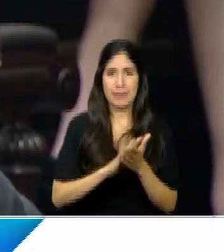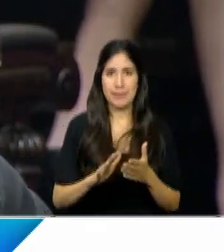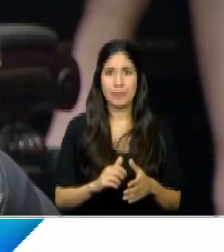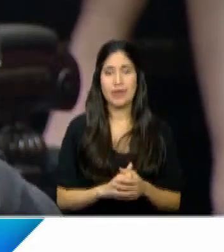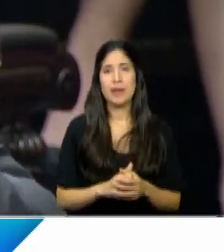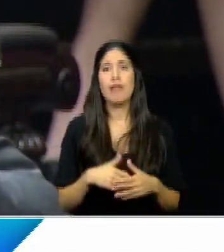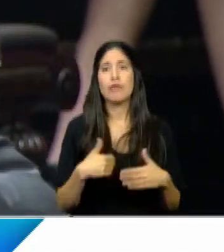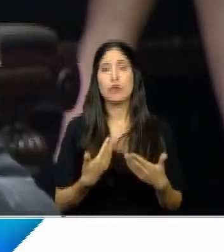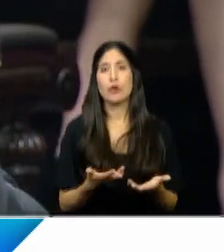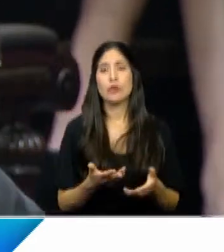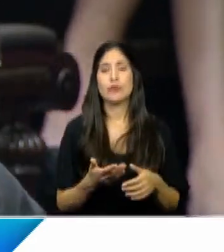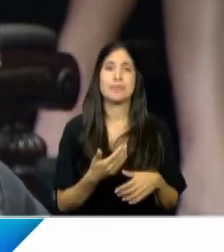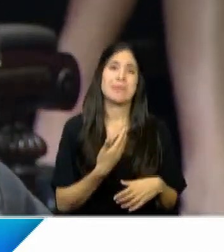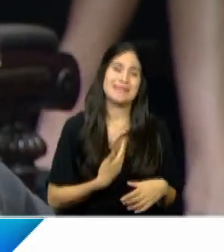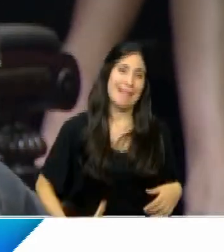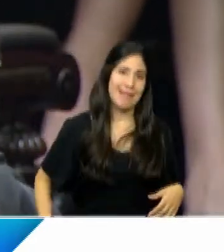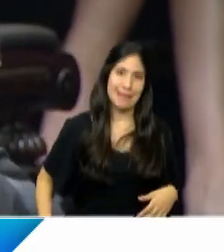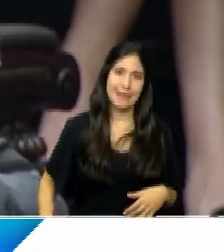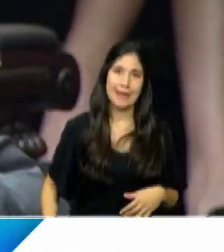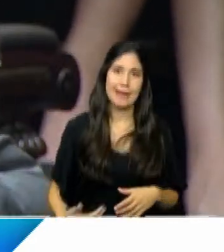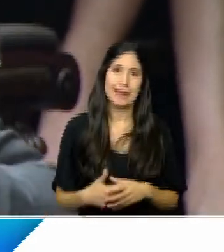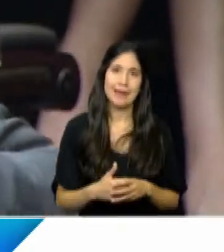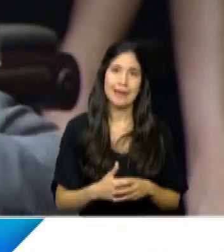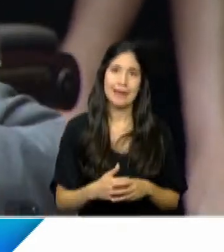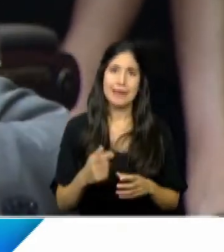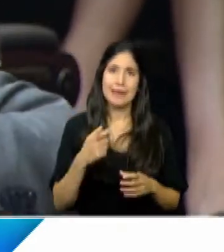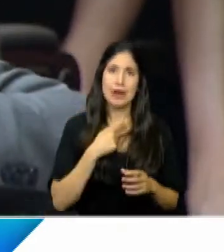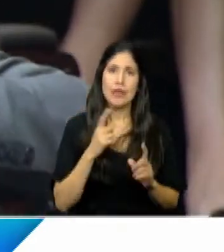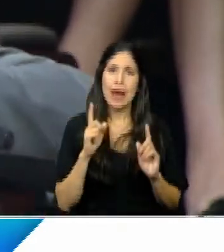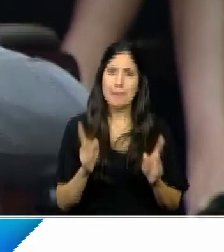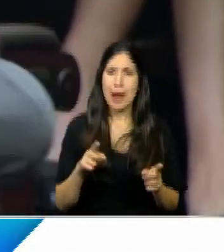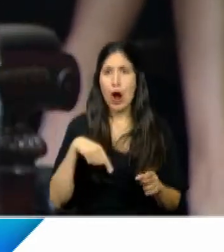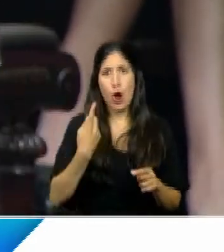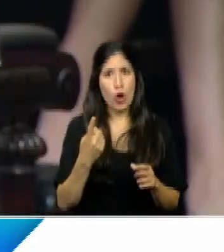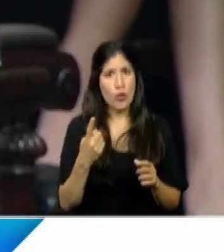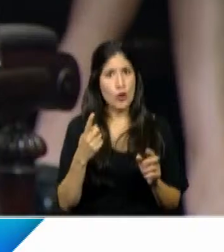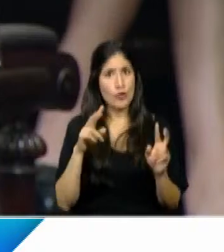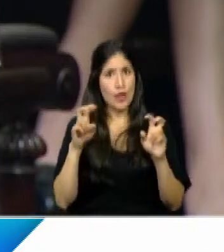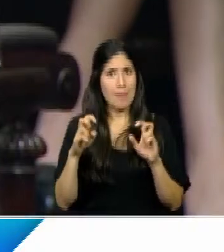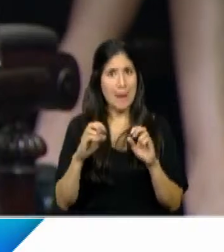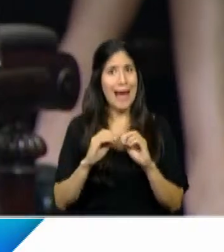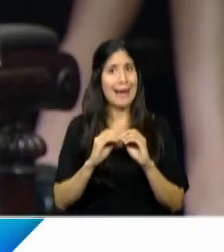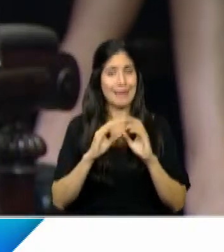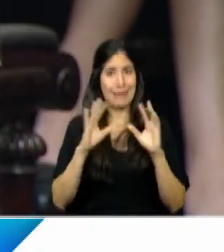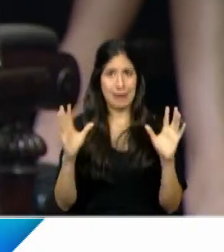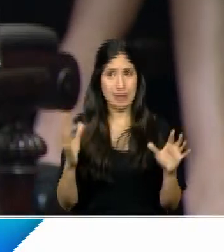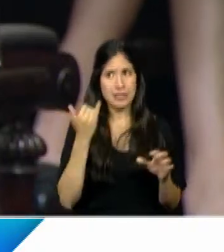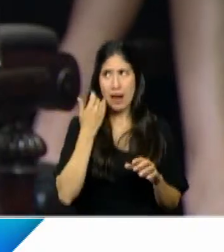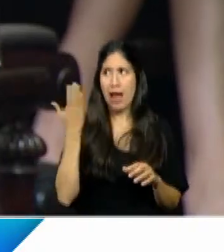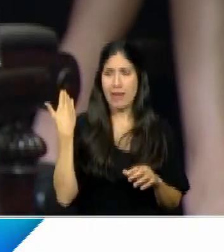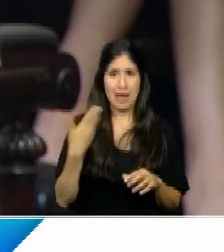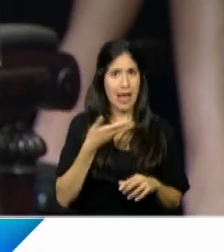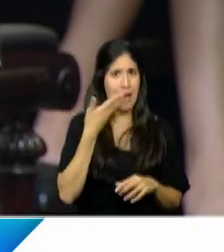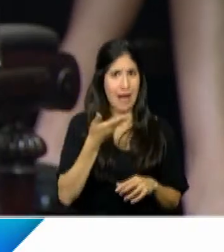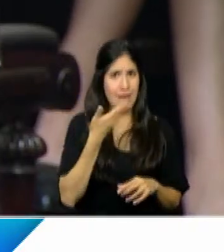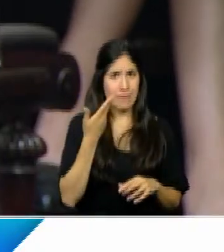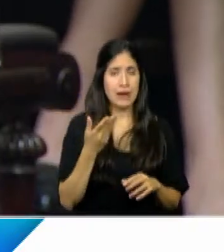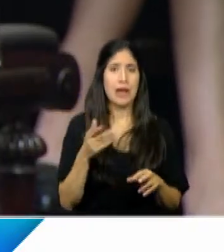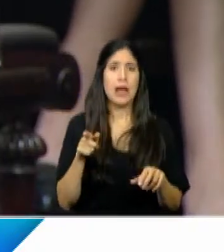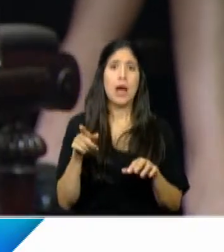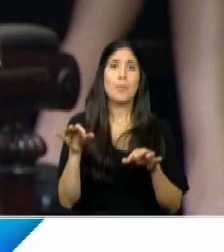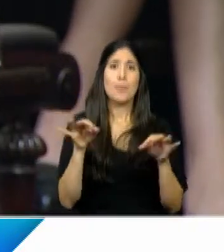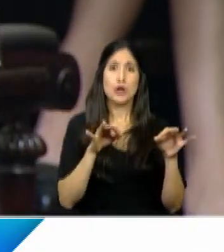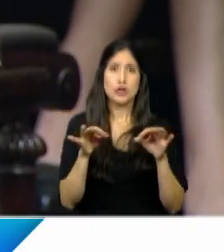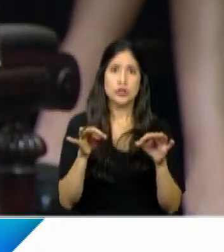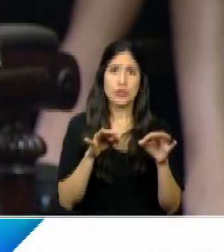Dicho esto, señor presidente, quiero aclarar también otro punto que se hizo mención y que está en el proyecto que mandó el